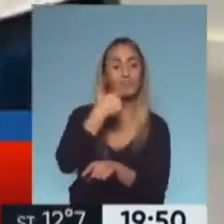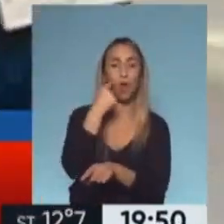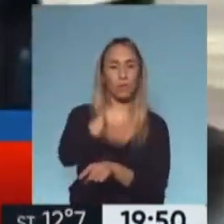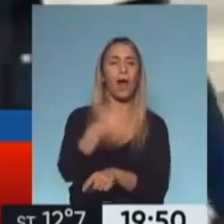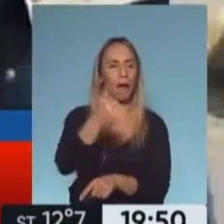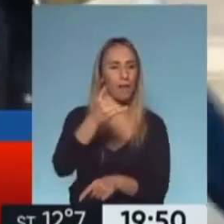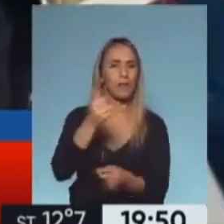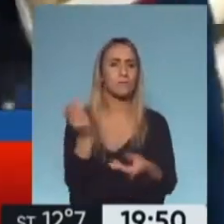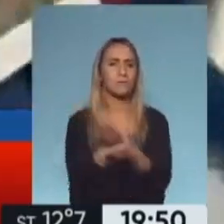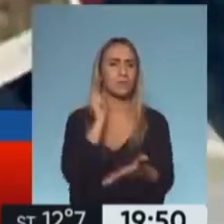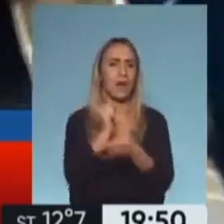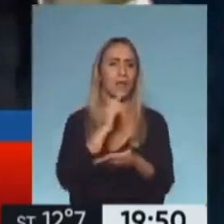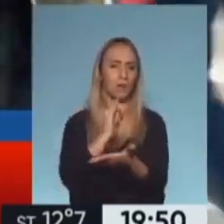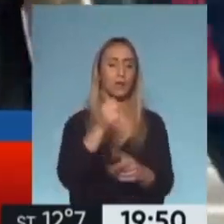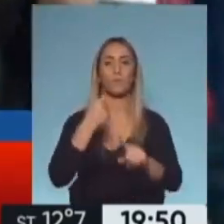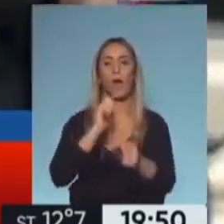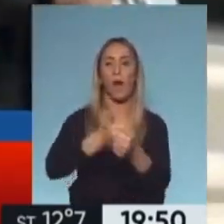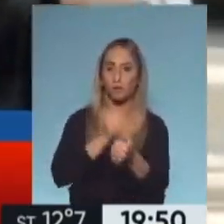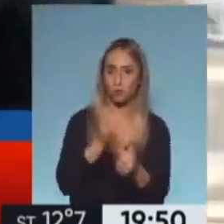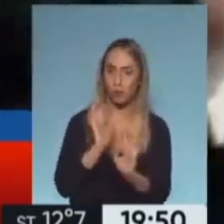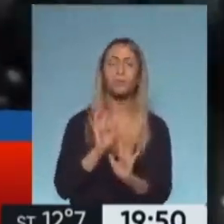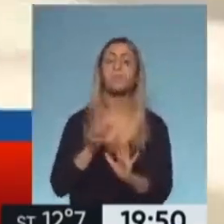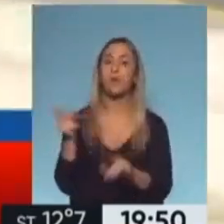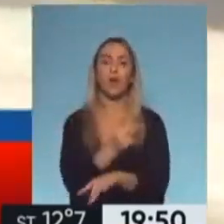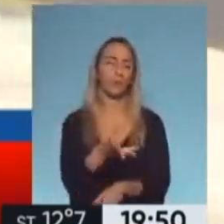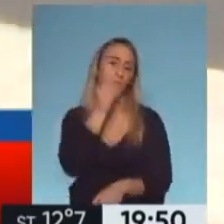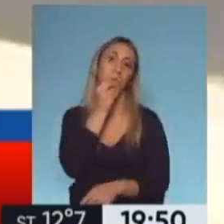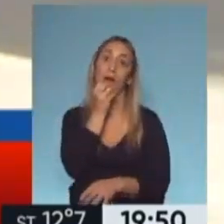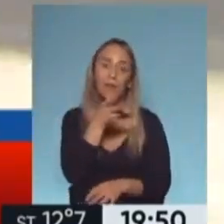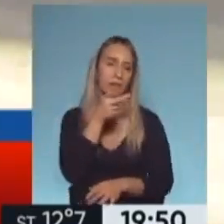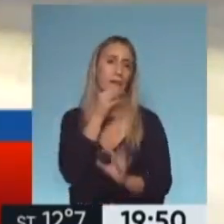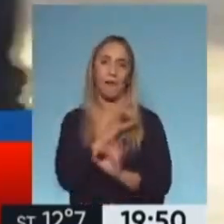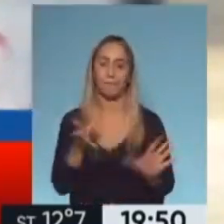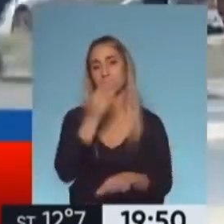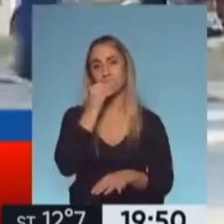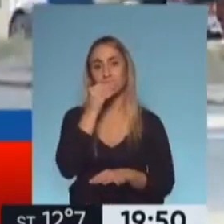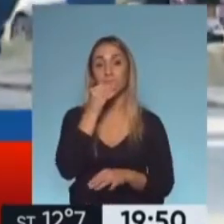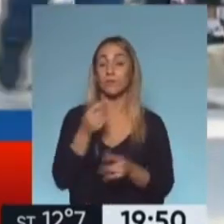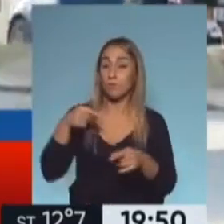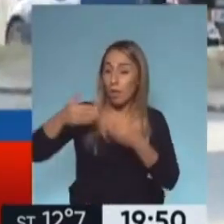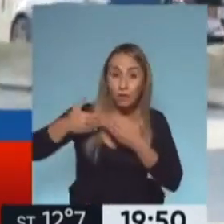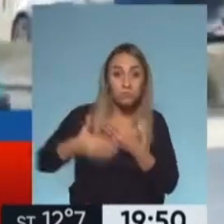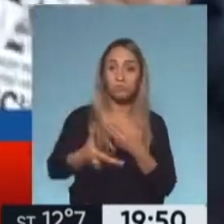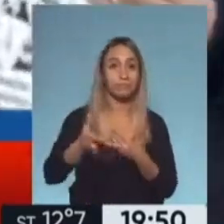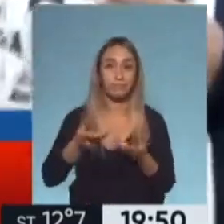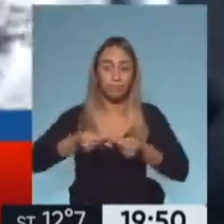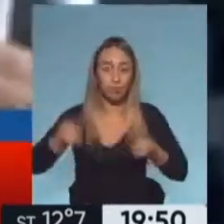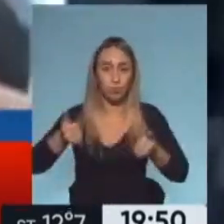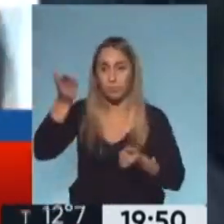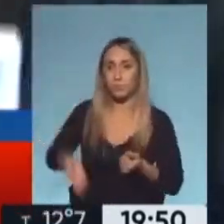que se lograron 400 puestos de trabajo, que me parece nada, que nos parece